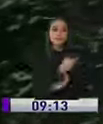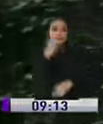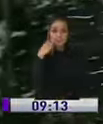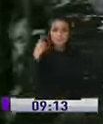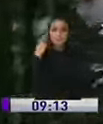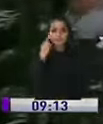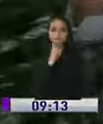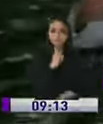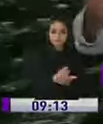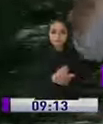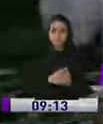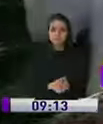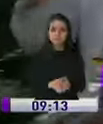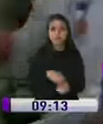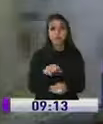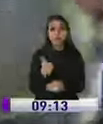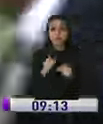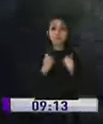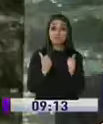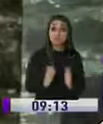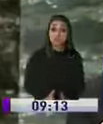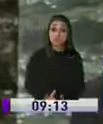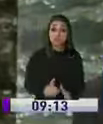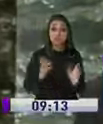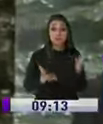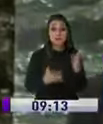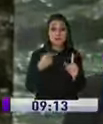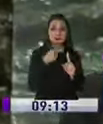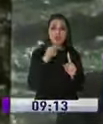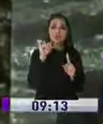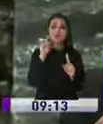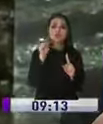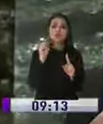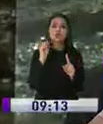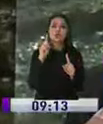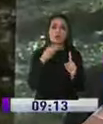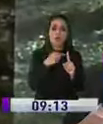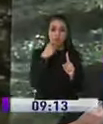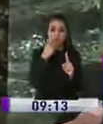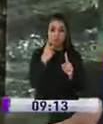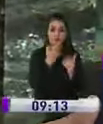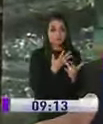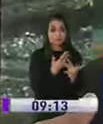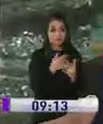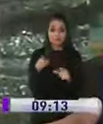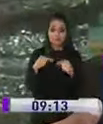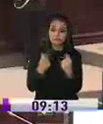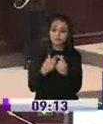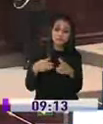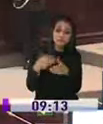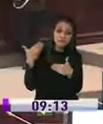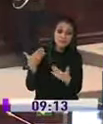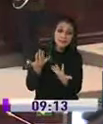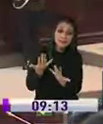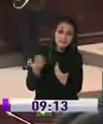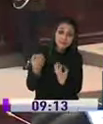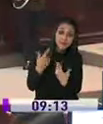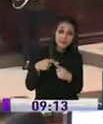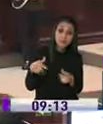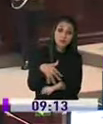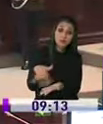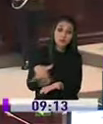Otro legislador que podría estampar su firma en el pedido es Jorge Yunda, quien anuncia que ha esperado un pronunciamiento de su bancada, pero ante la